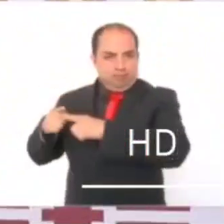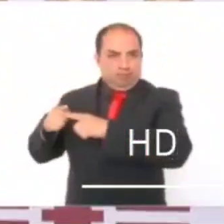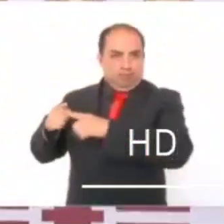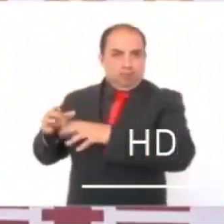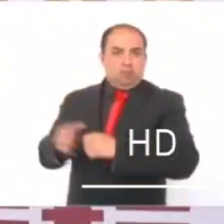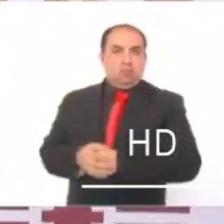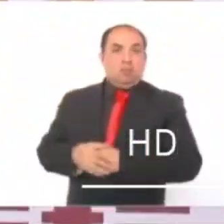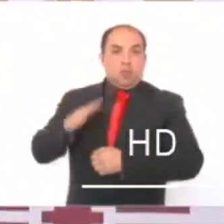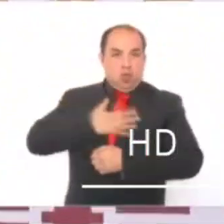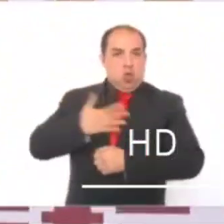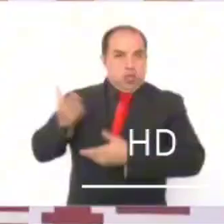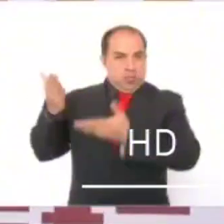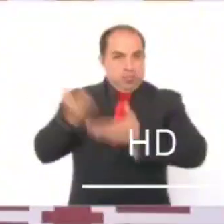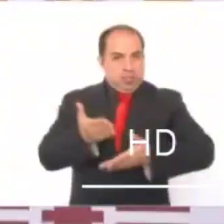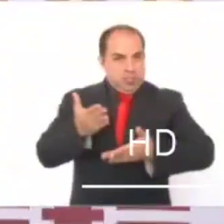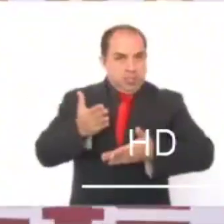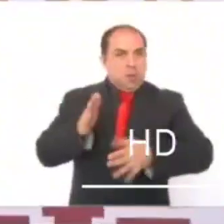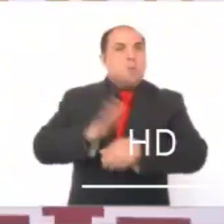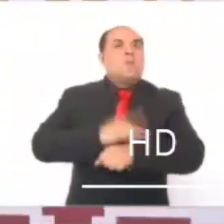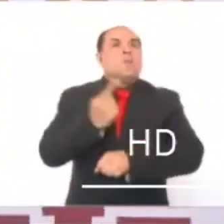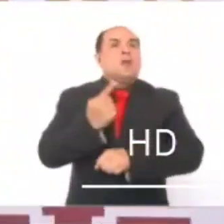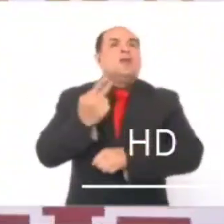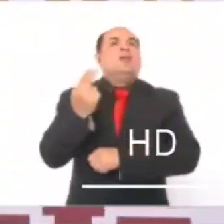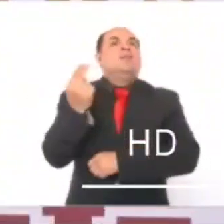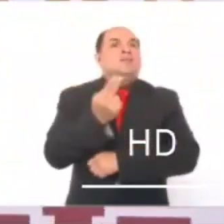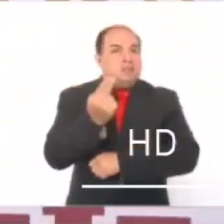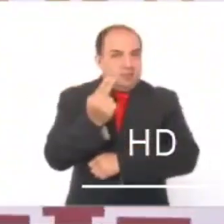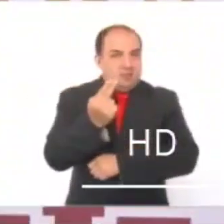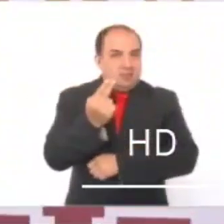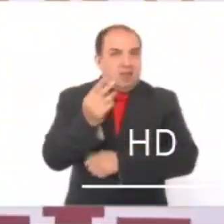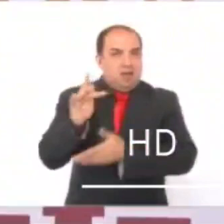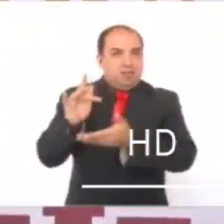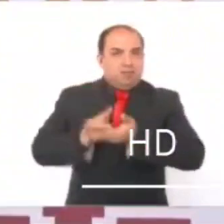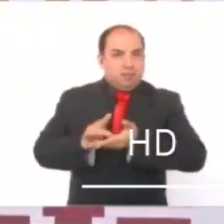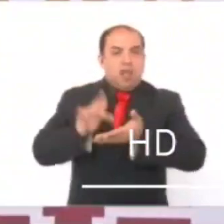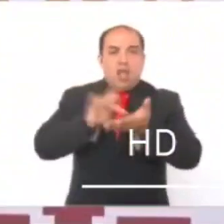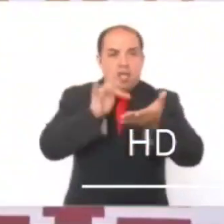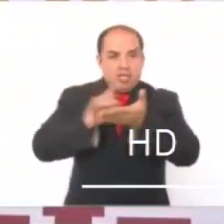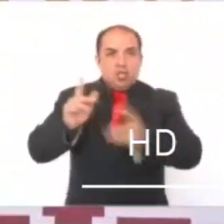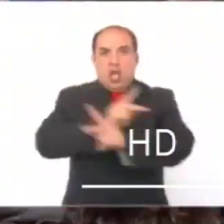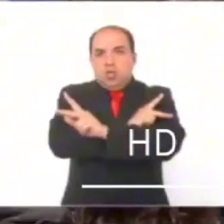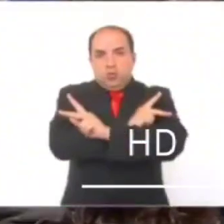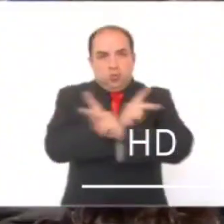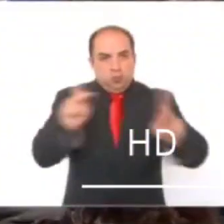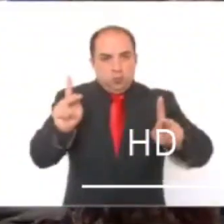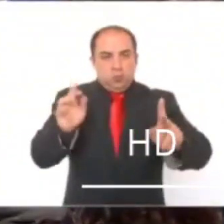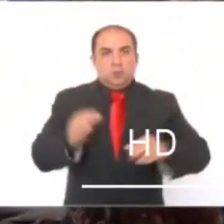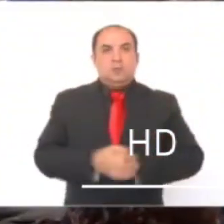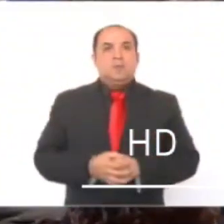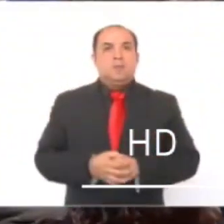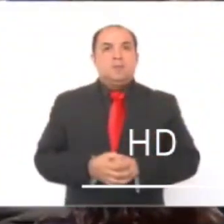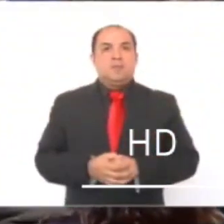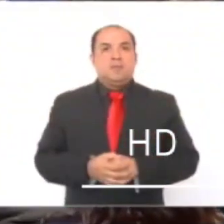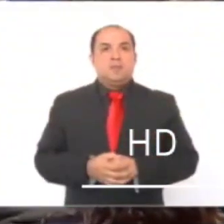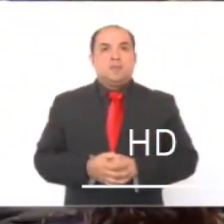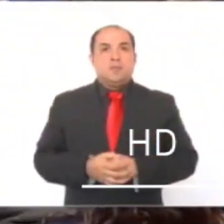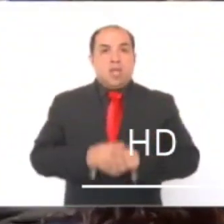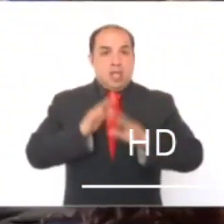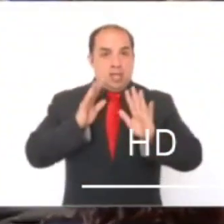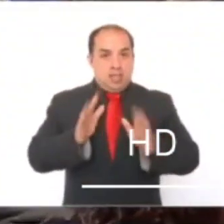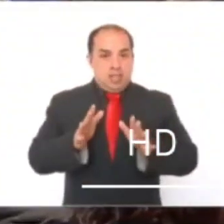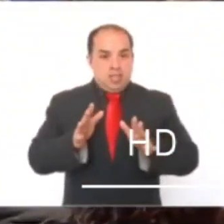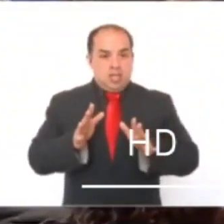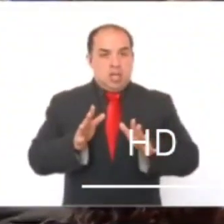Yo llegué aquí por necesidad y agradezco a todas, todos y todes que me permitieran desde hace